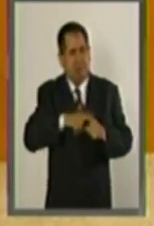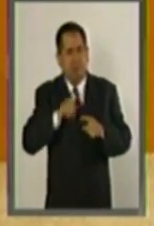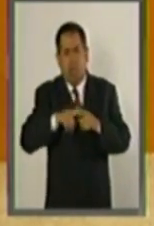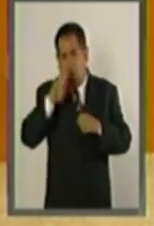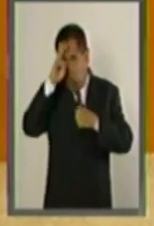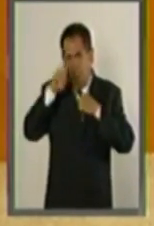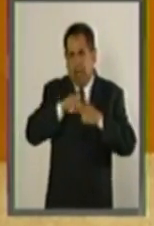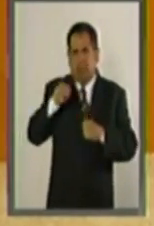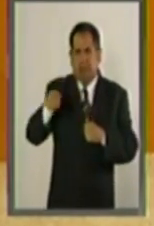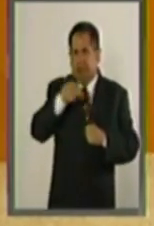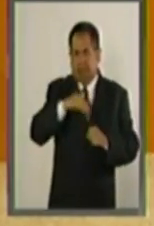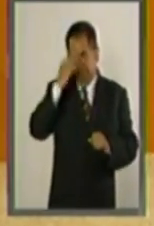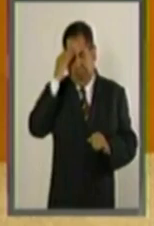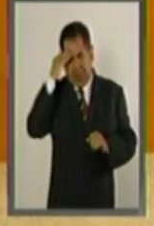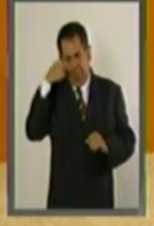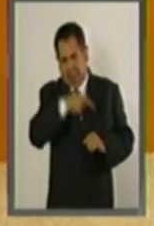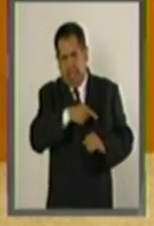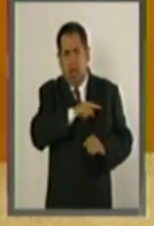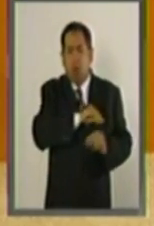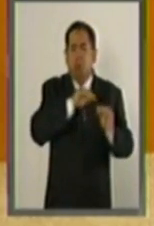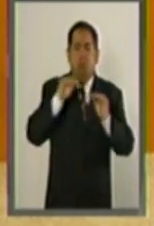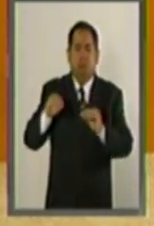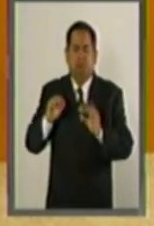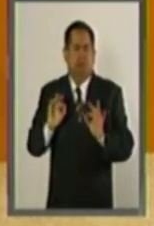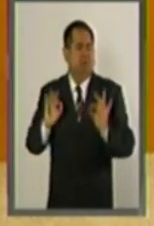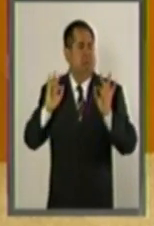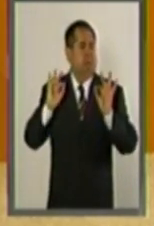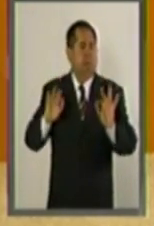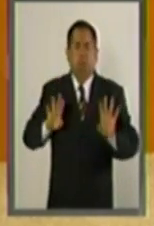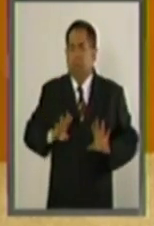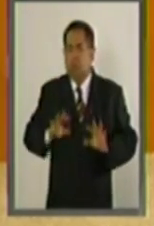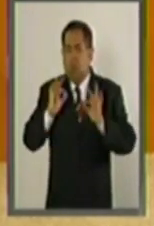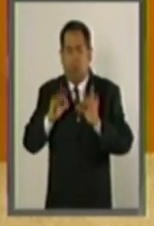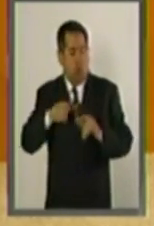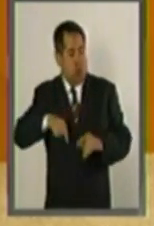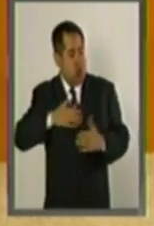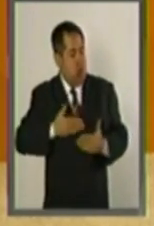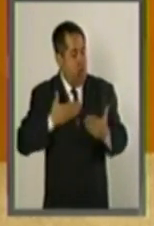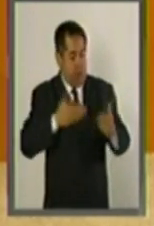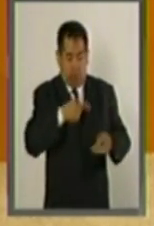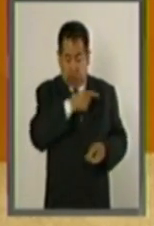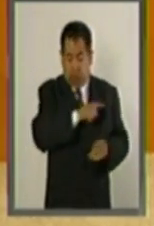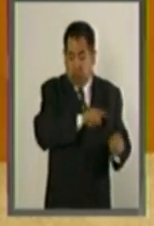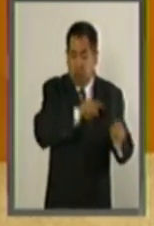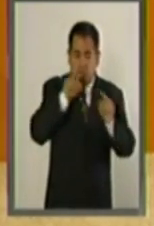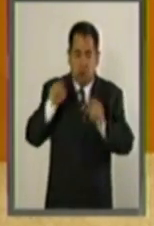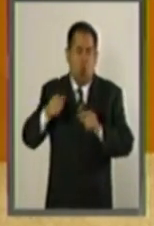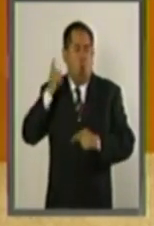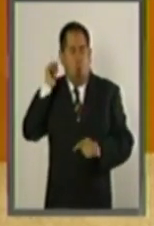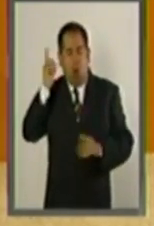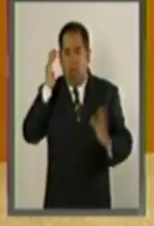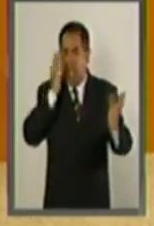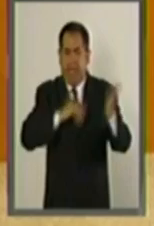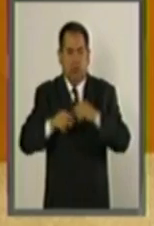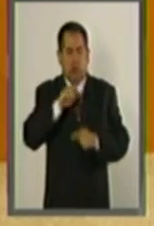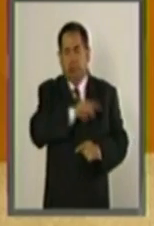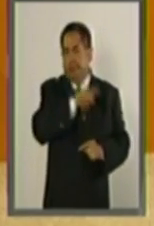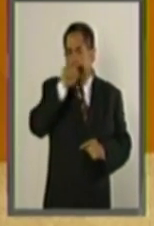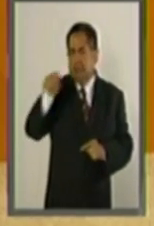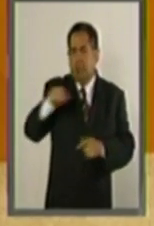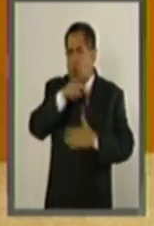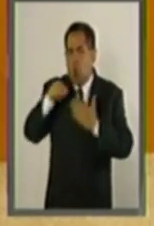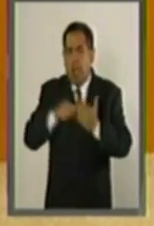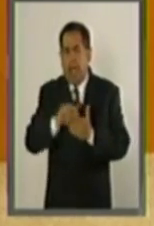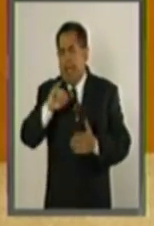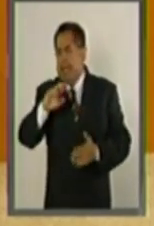europeas, seguramente estará a la altura del encargo. Hemos confiado en él y en él deseamos el mayor de los éxitos en